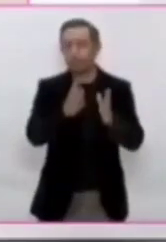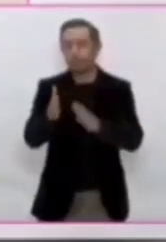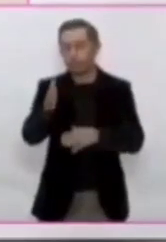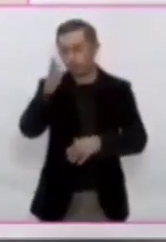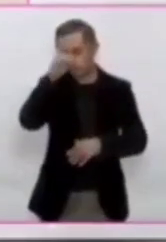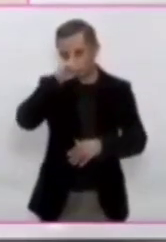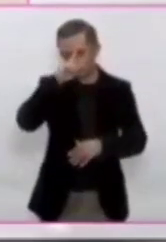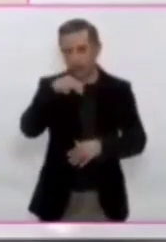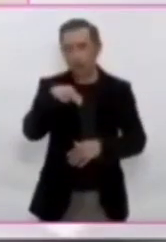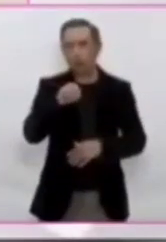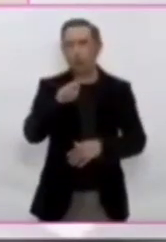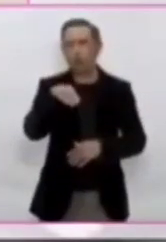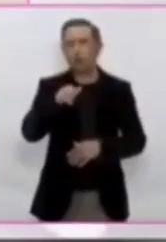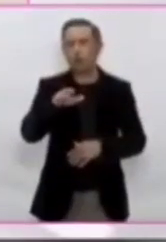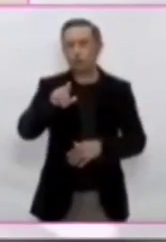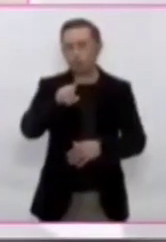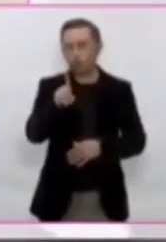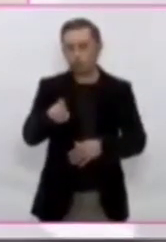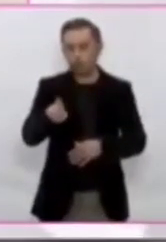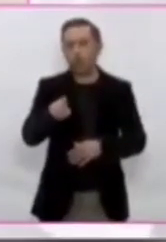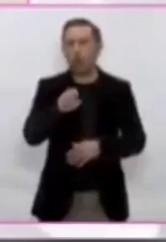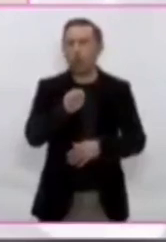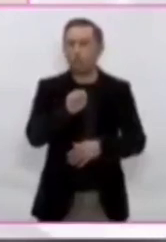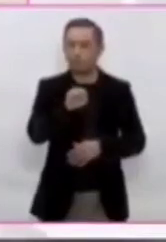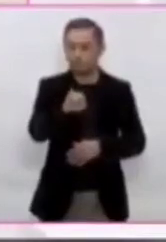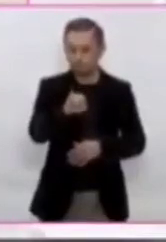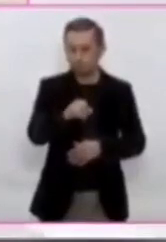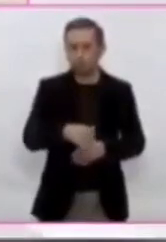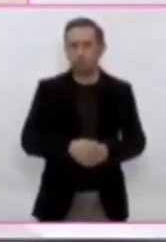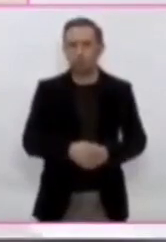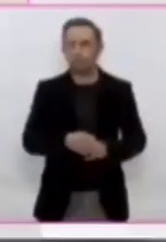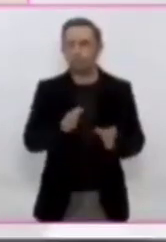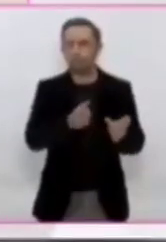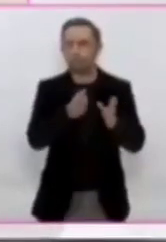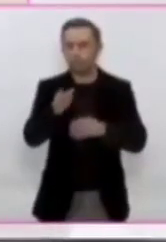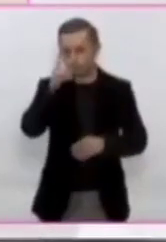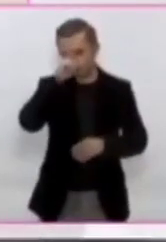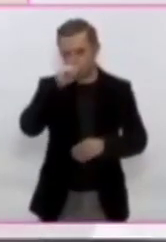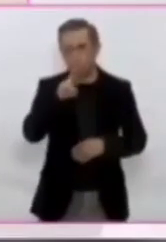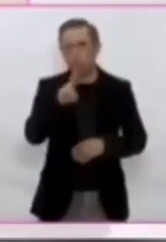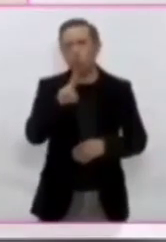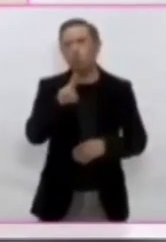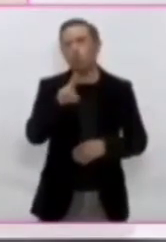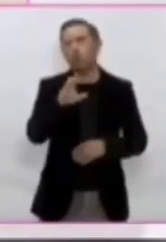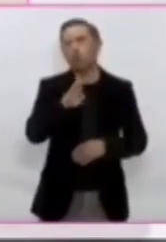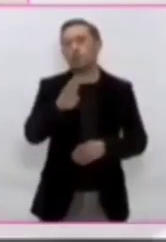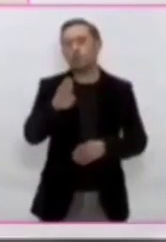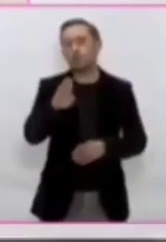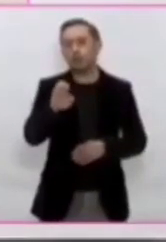Consejera Norma de la Cruz. A favor. Consejero Uquibe Espadas.